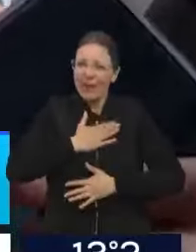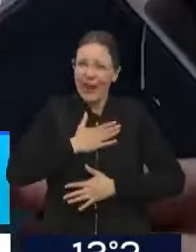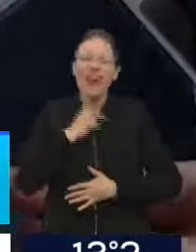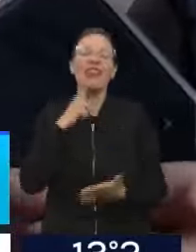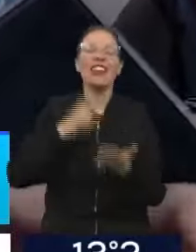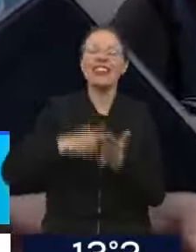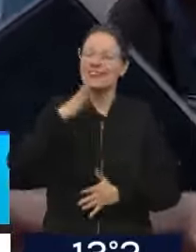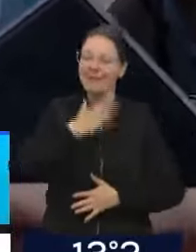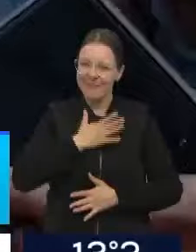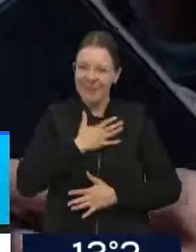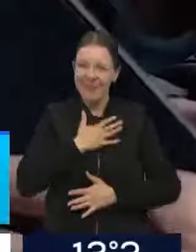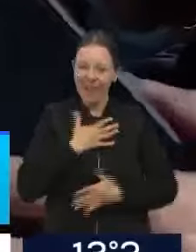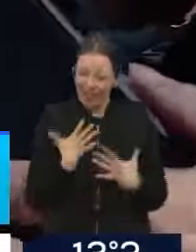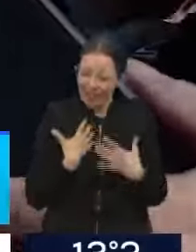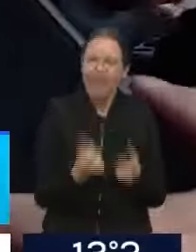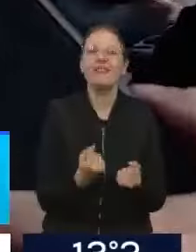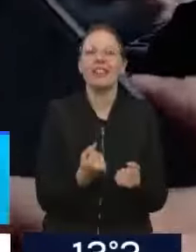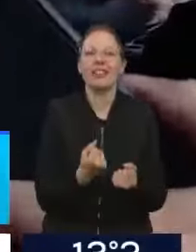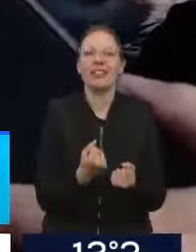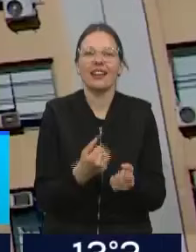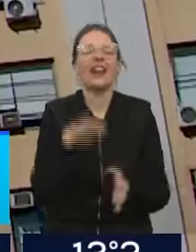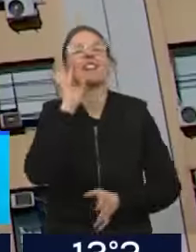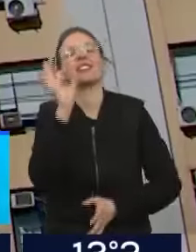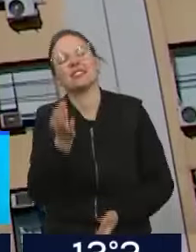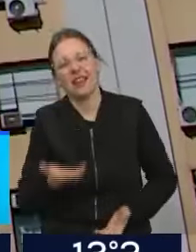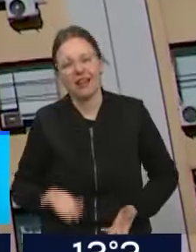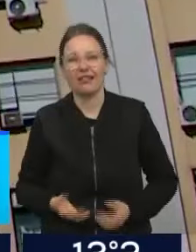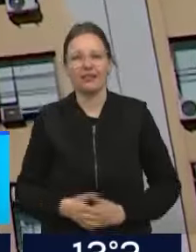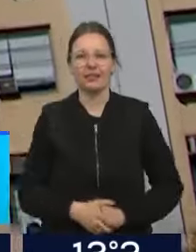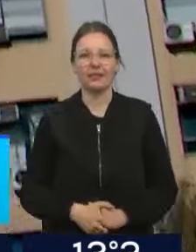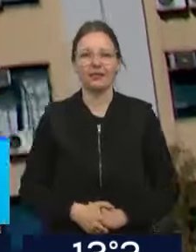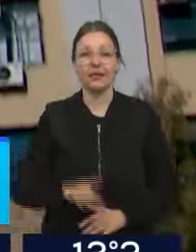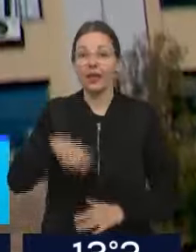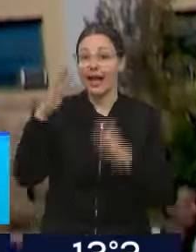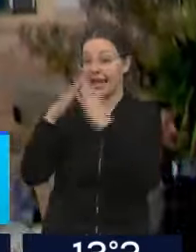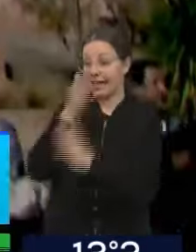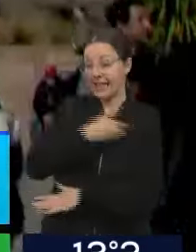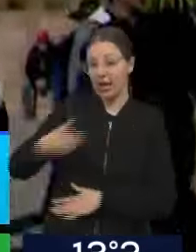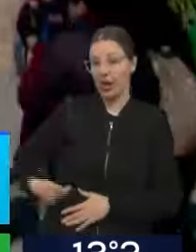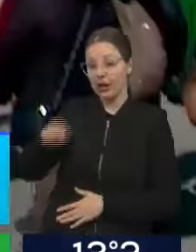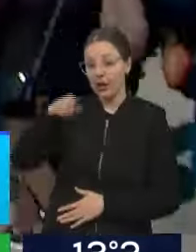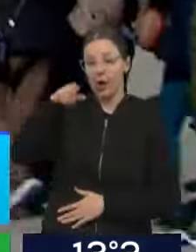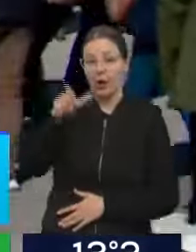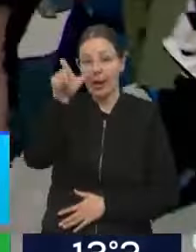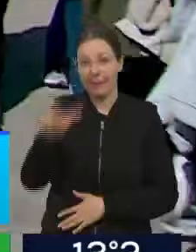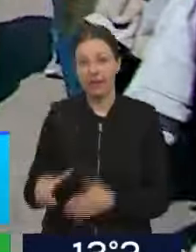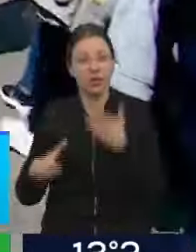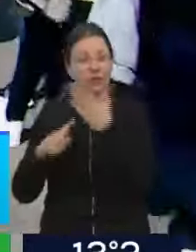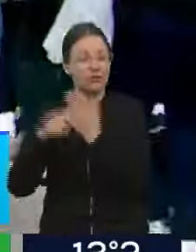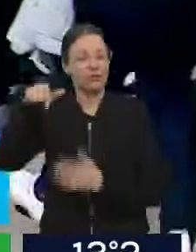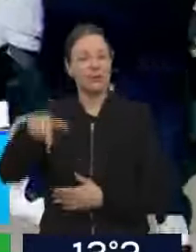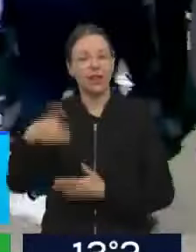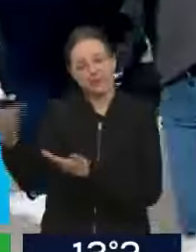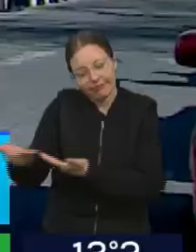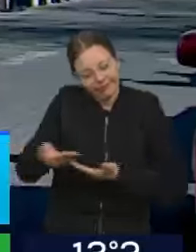derecho y sobre todo con conocimiento de causa. En tanto, en Casa de Gobierno un funcionario recibió a los productores